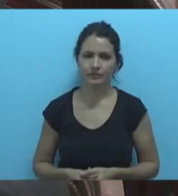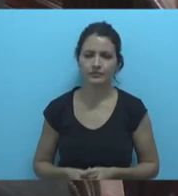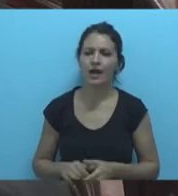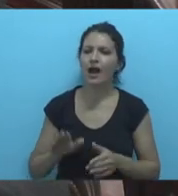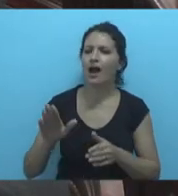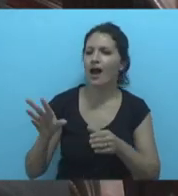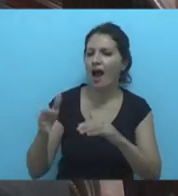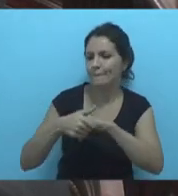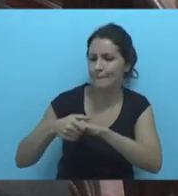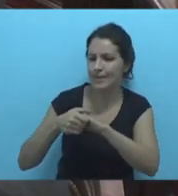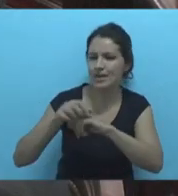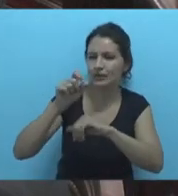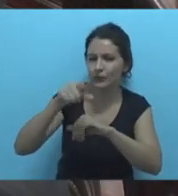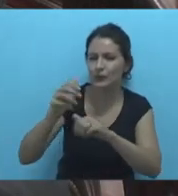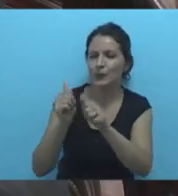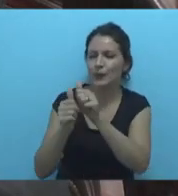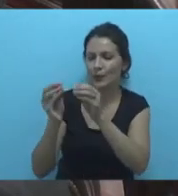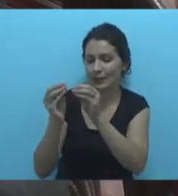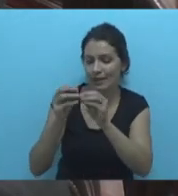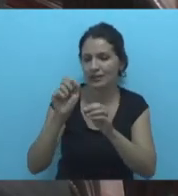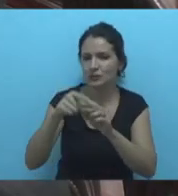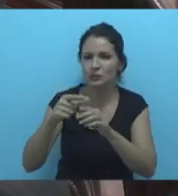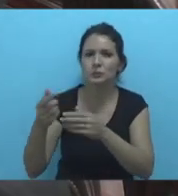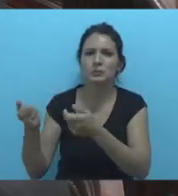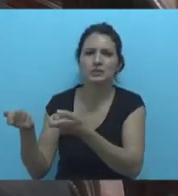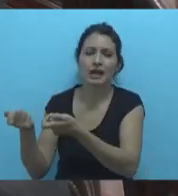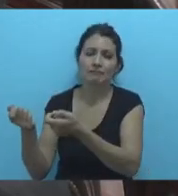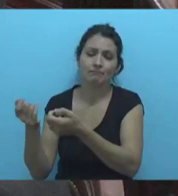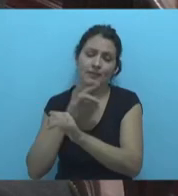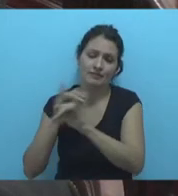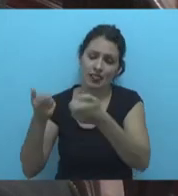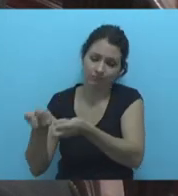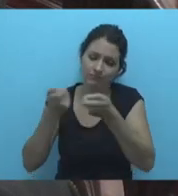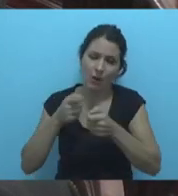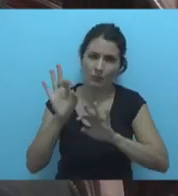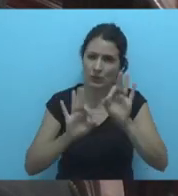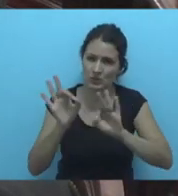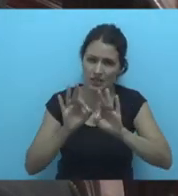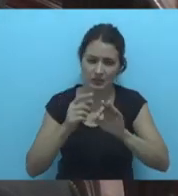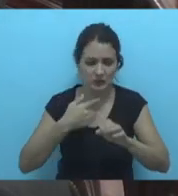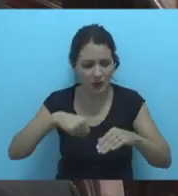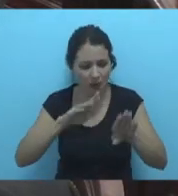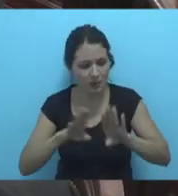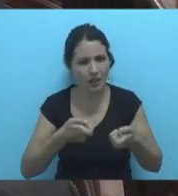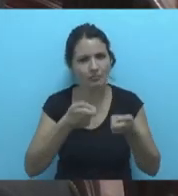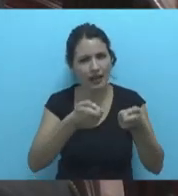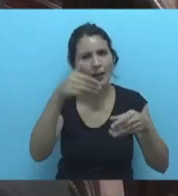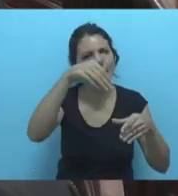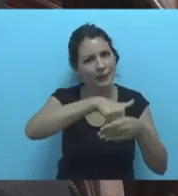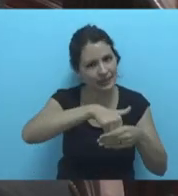vida, presentamos este proyecto de declaración y agradecemos a nuestros pares que hayan votado este diploma